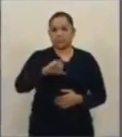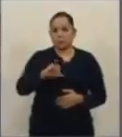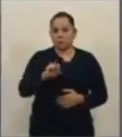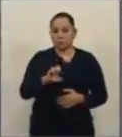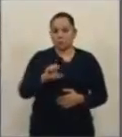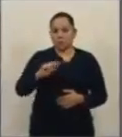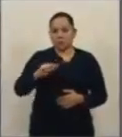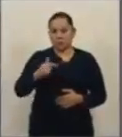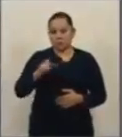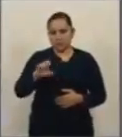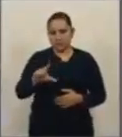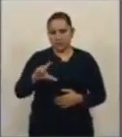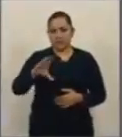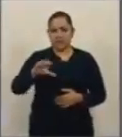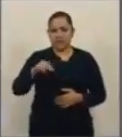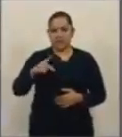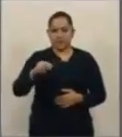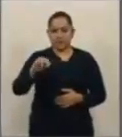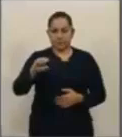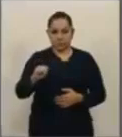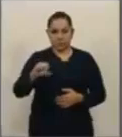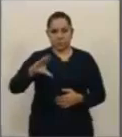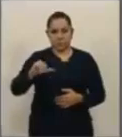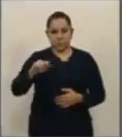José Ángel Campos Cantor,